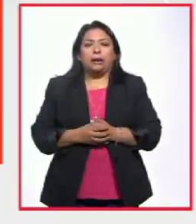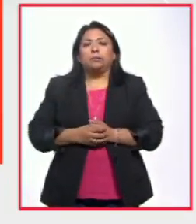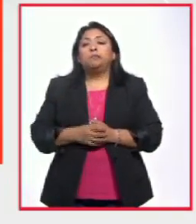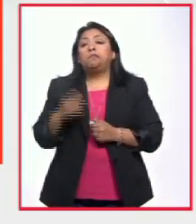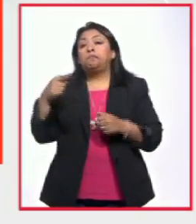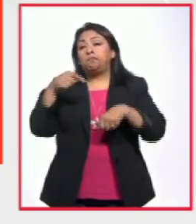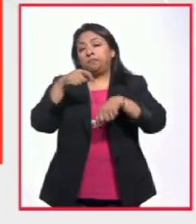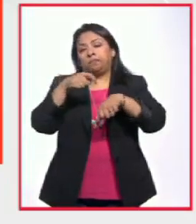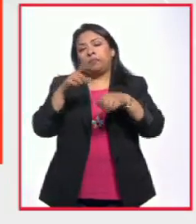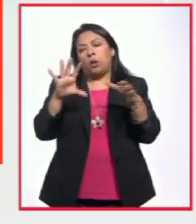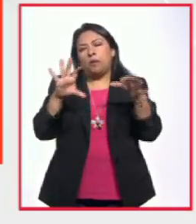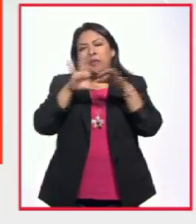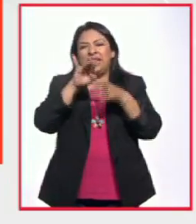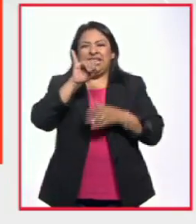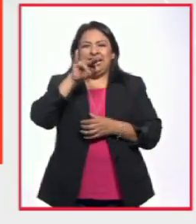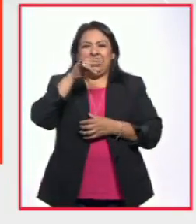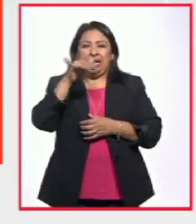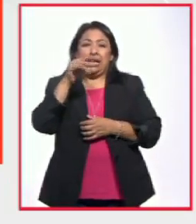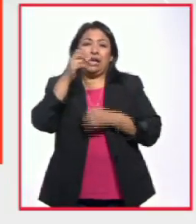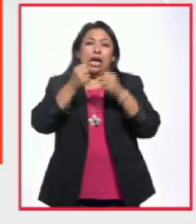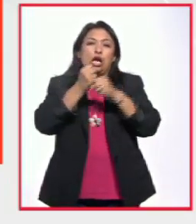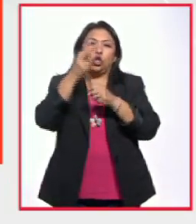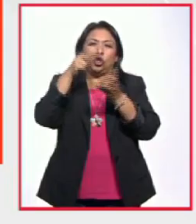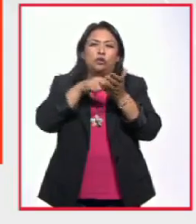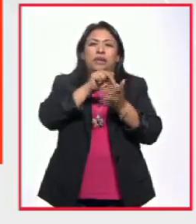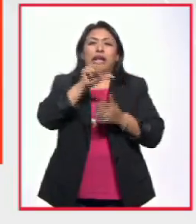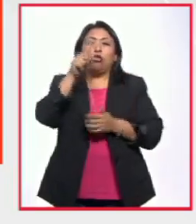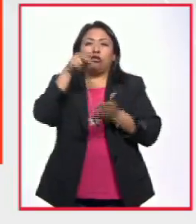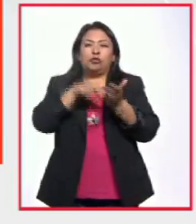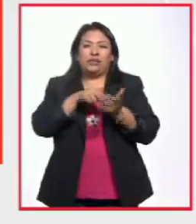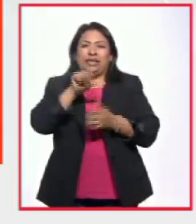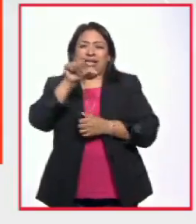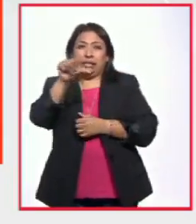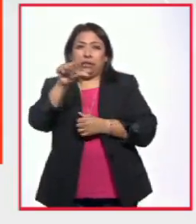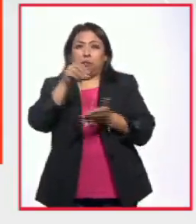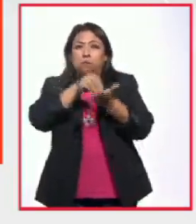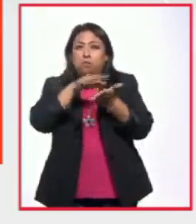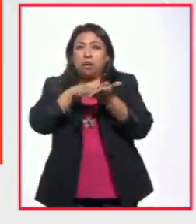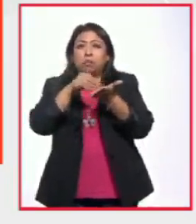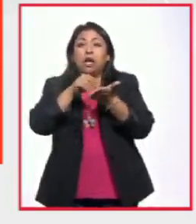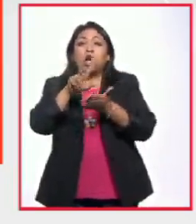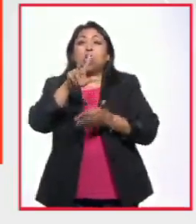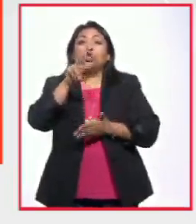De acuerdo con datos del INEGI, del año 2000 a 2016 se registraron